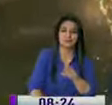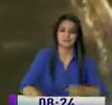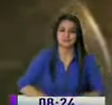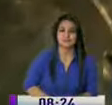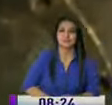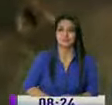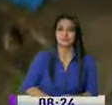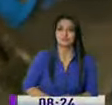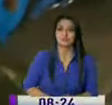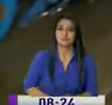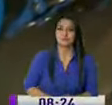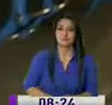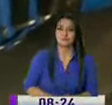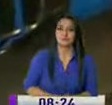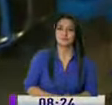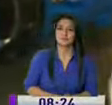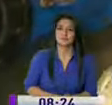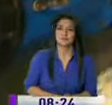fugas, es muy,